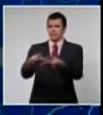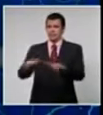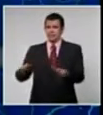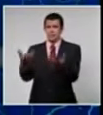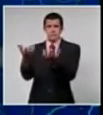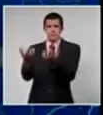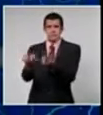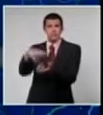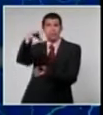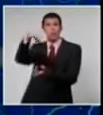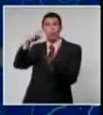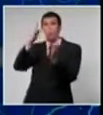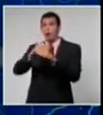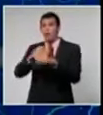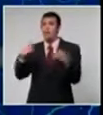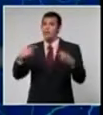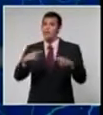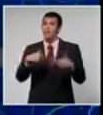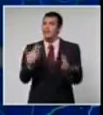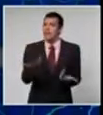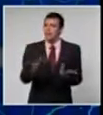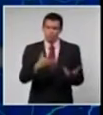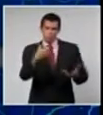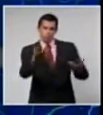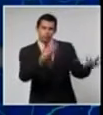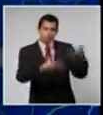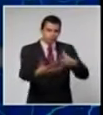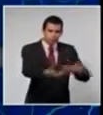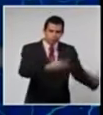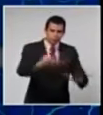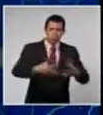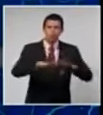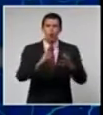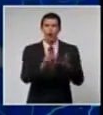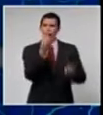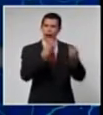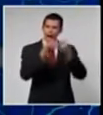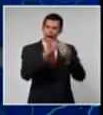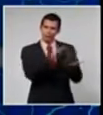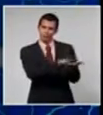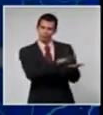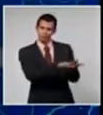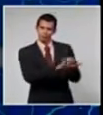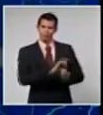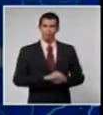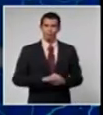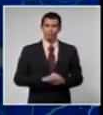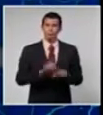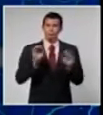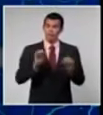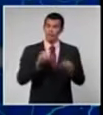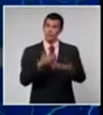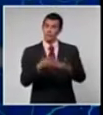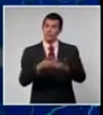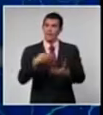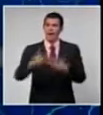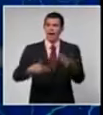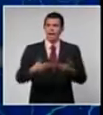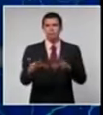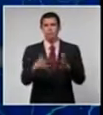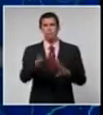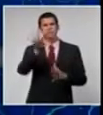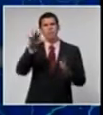pecuaria genética Camilo Cienfuegos de Pinar del Río. Entre las medidas que implementa ese colectivo está el tratamiento de alrededor de 5.000